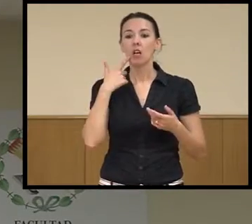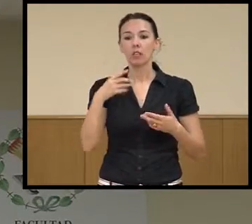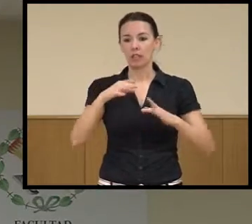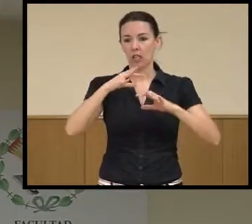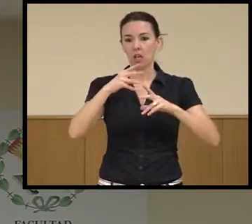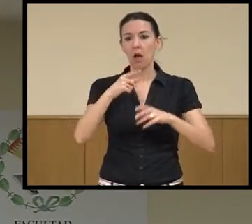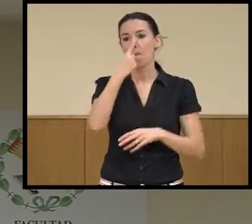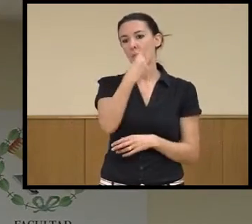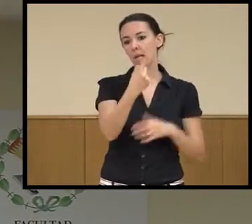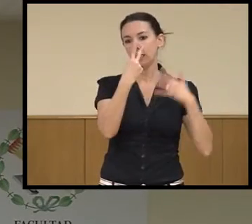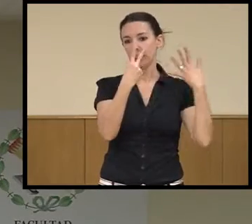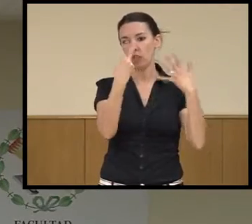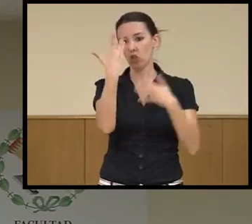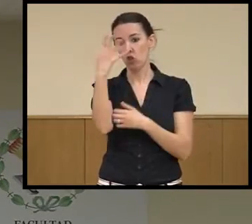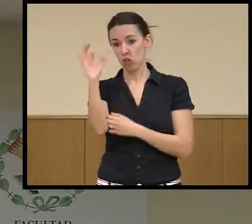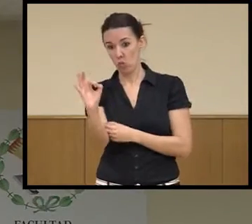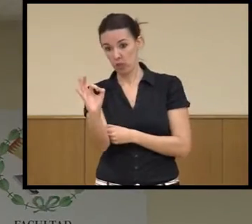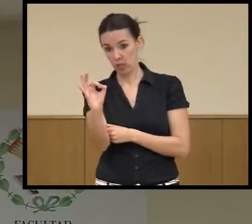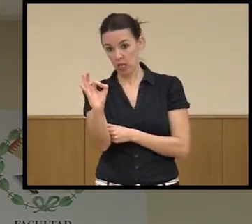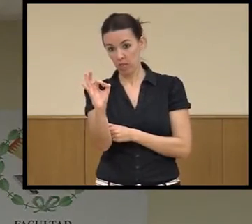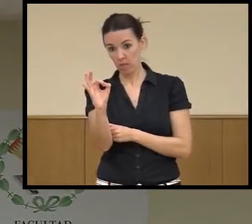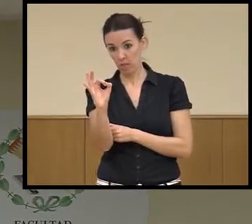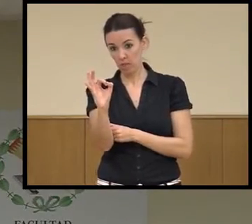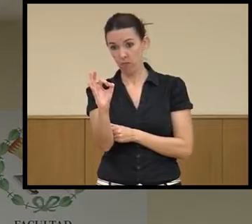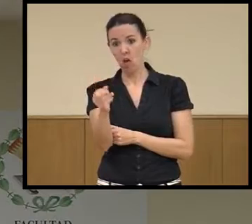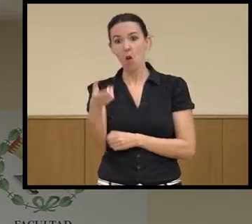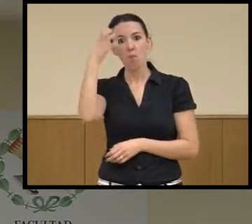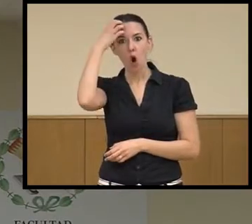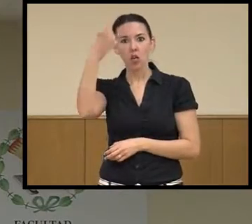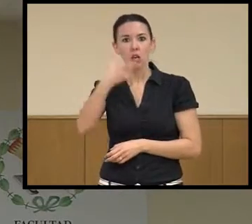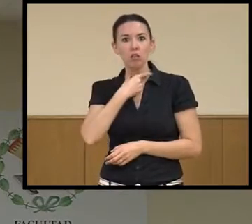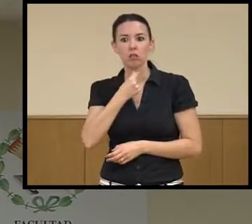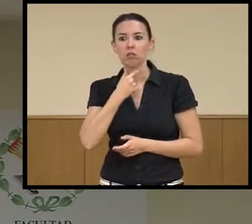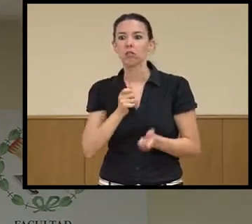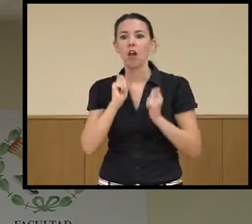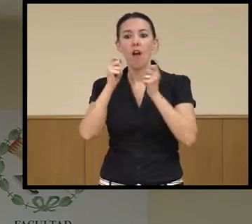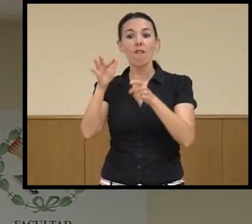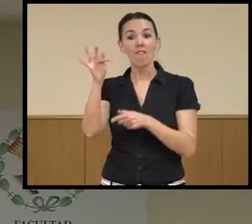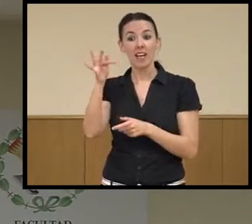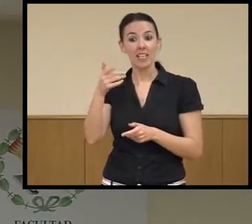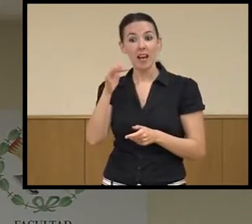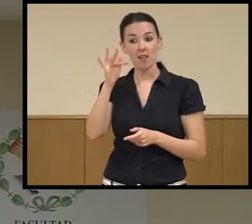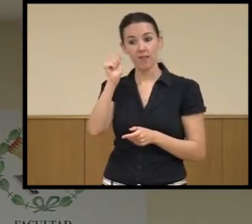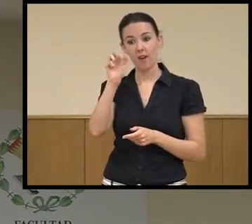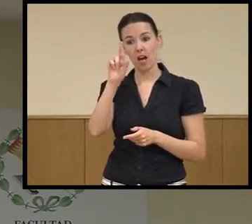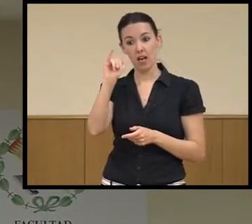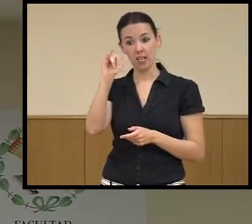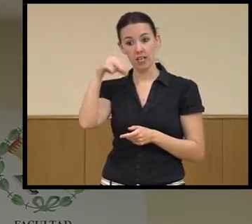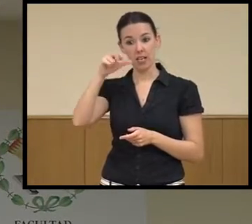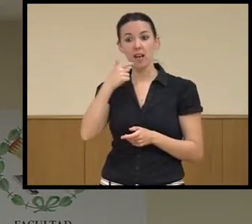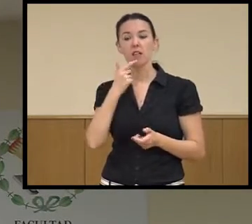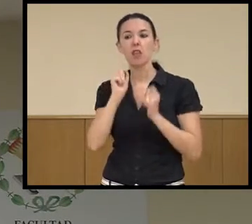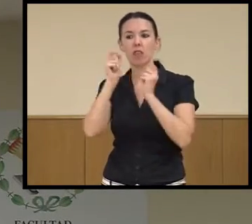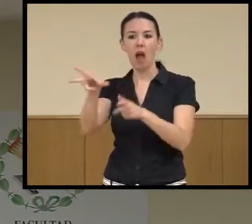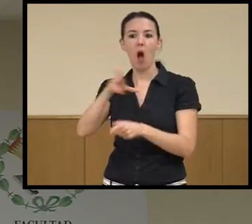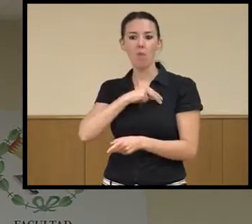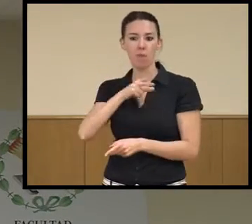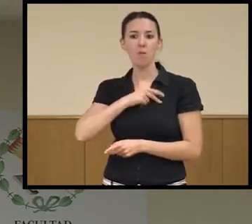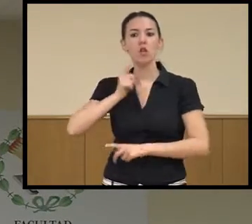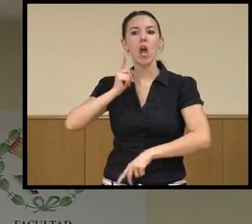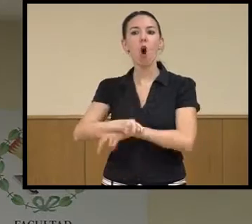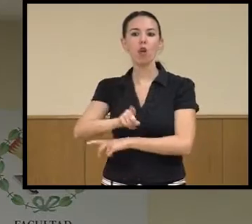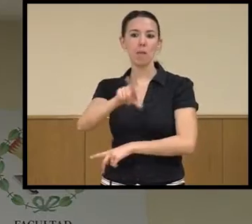en 1750. Tanto gustó al monarca que honró a Farinelli con un hábito de la Orden Militar de Calatrava. Es